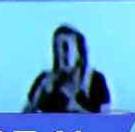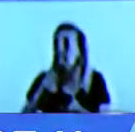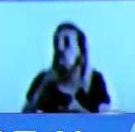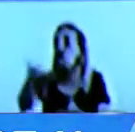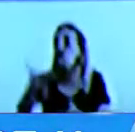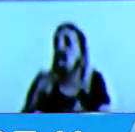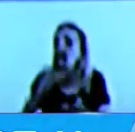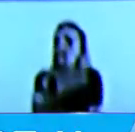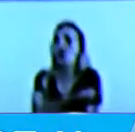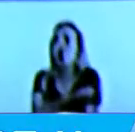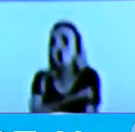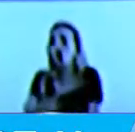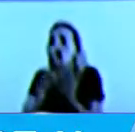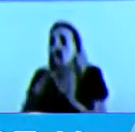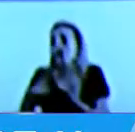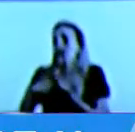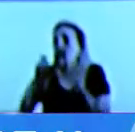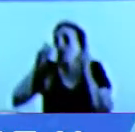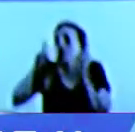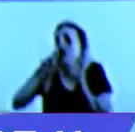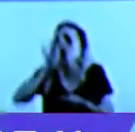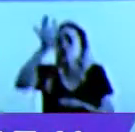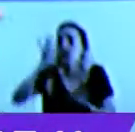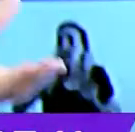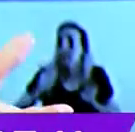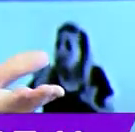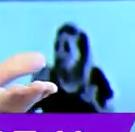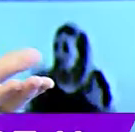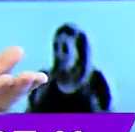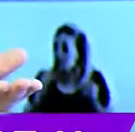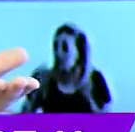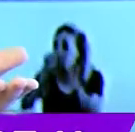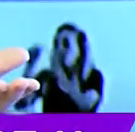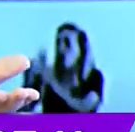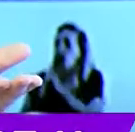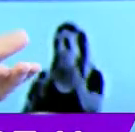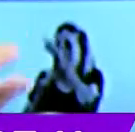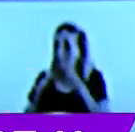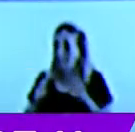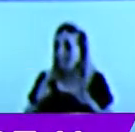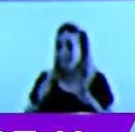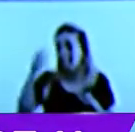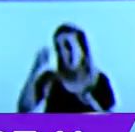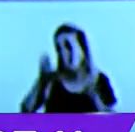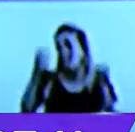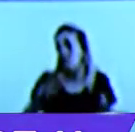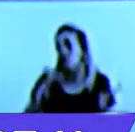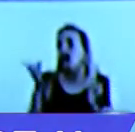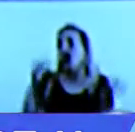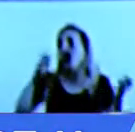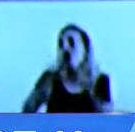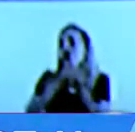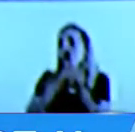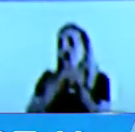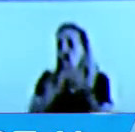a toda la república argentina esto finalmente no fue así de hecho arrancábamos esta columna hace un ratito diciendo y puntualizando y me